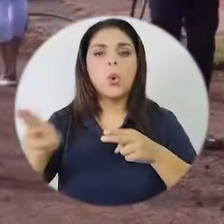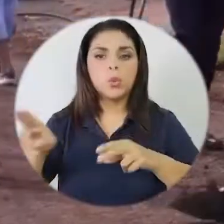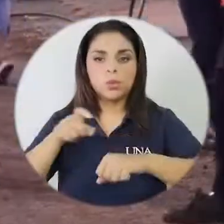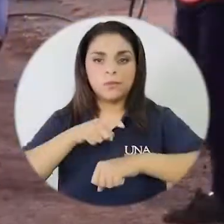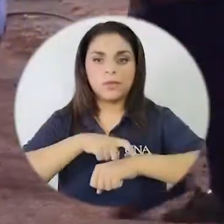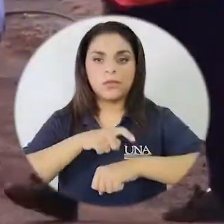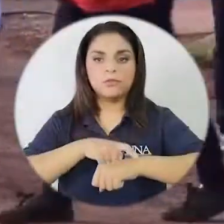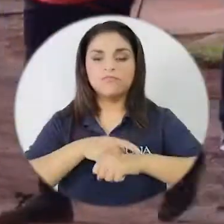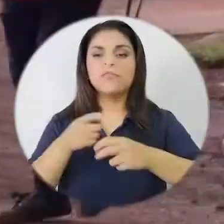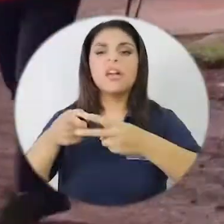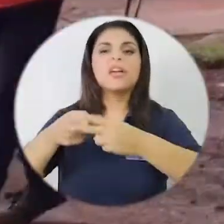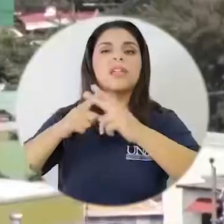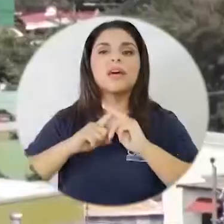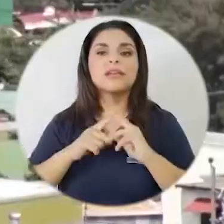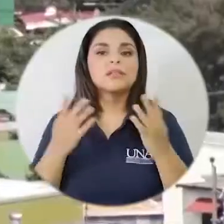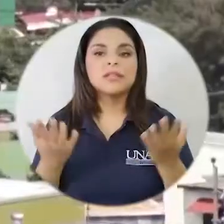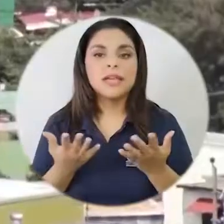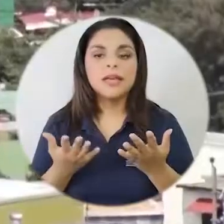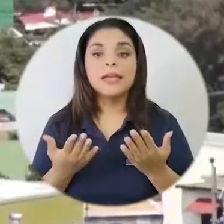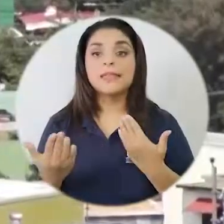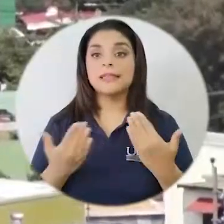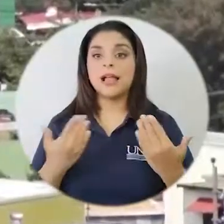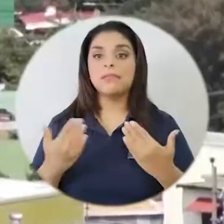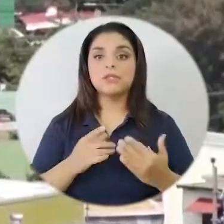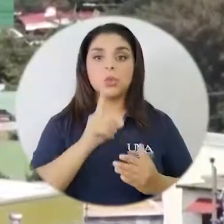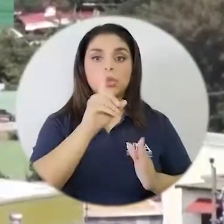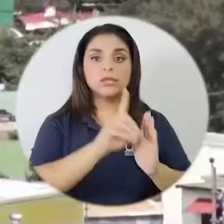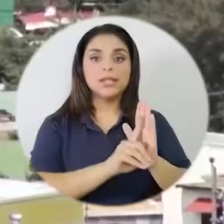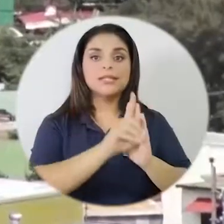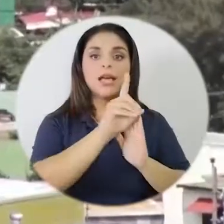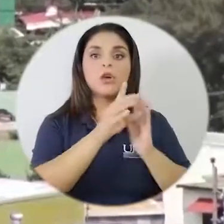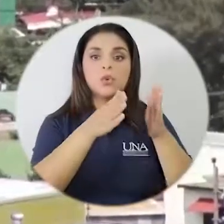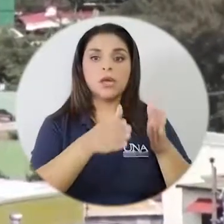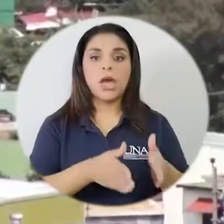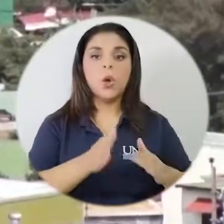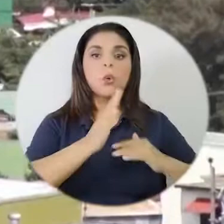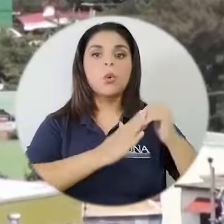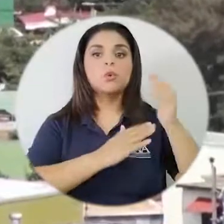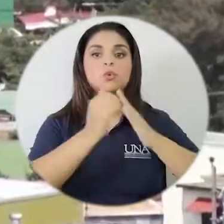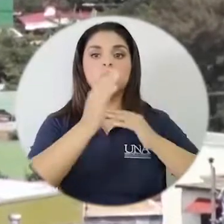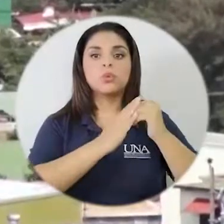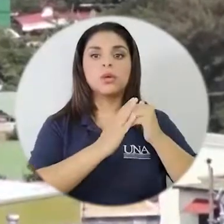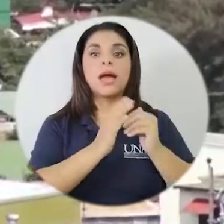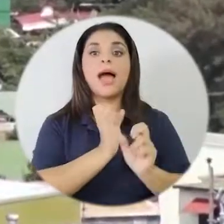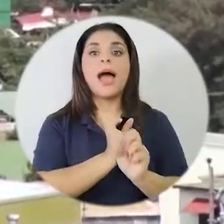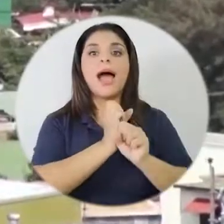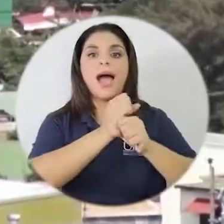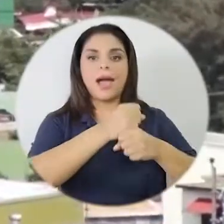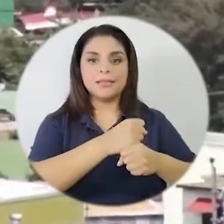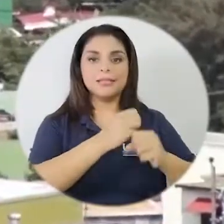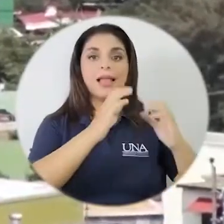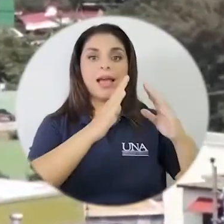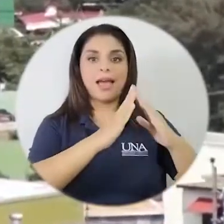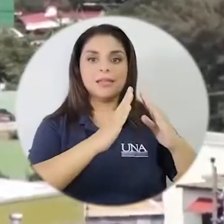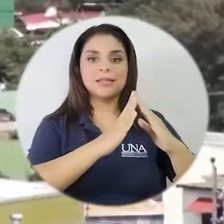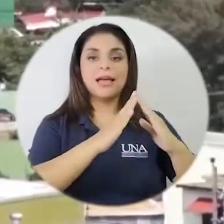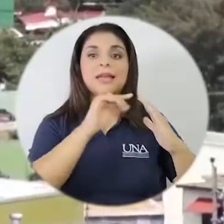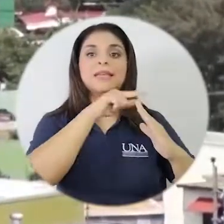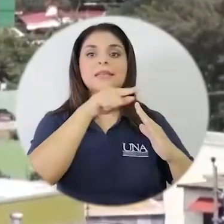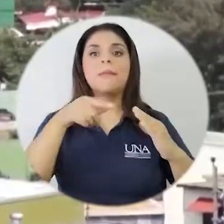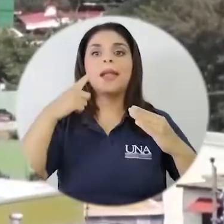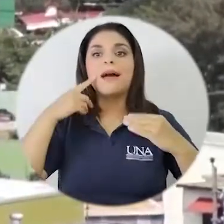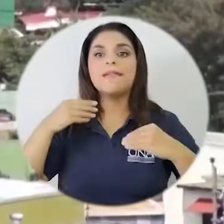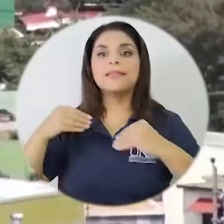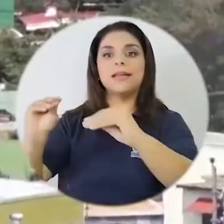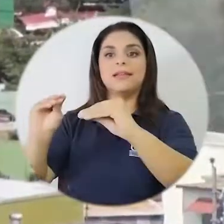plazo, que es el crédito que puede tener un desarrollador constructor para hacer la vivienda y ponerla en el mercado.